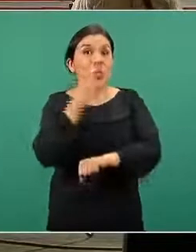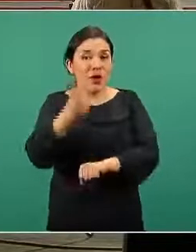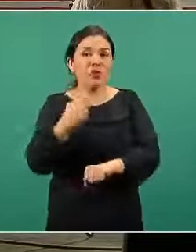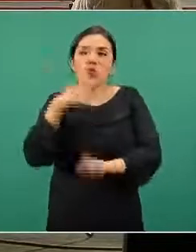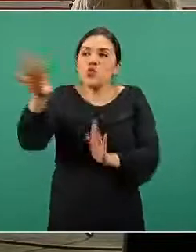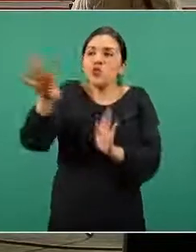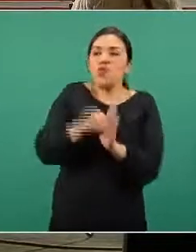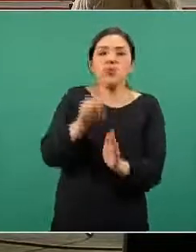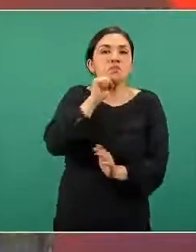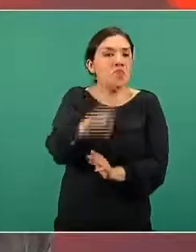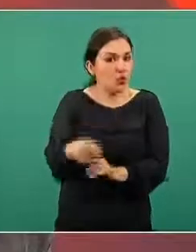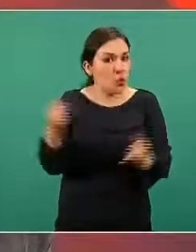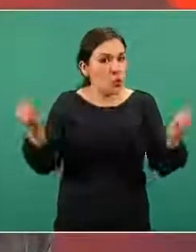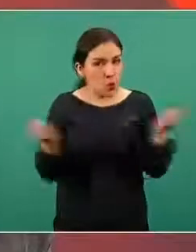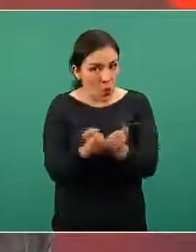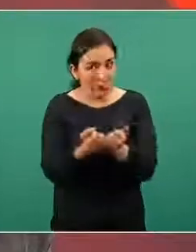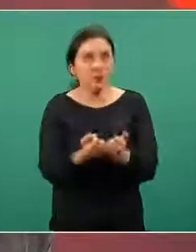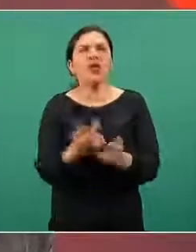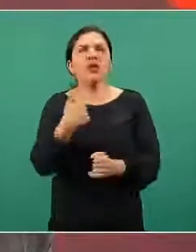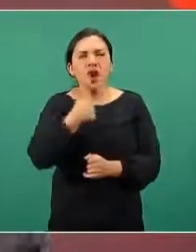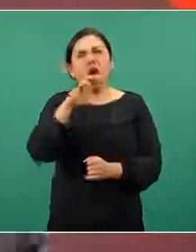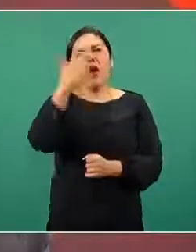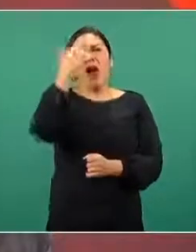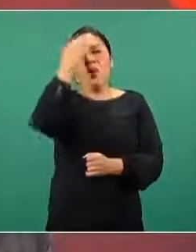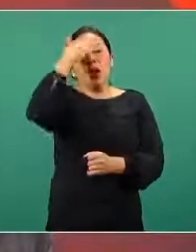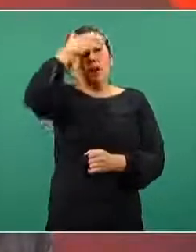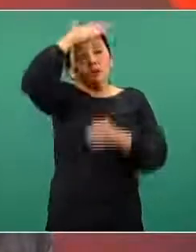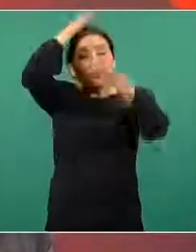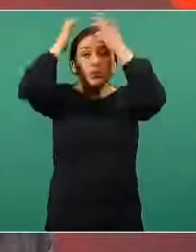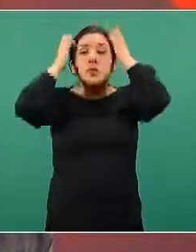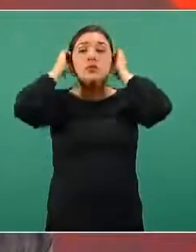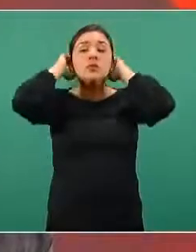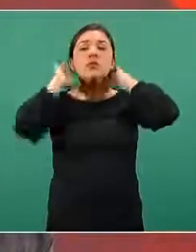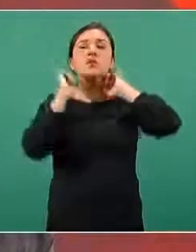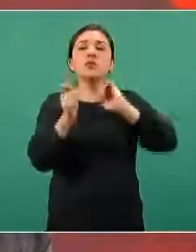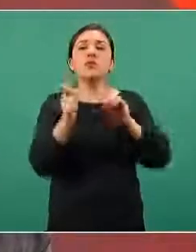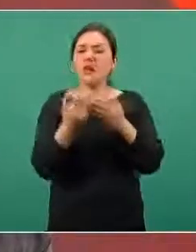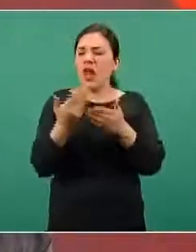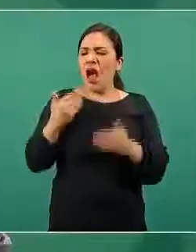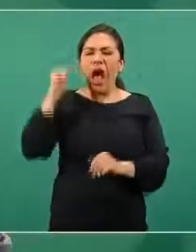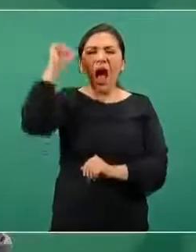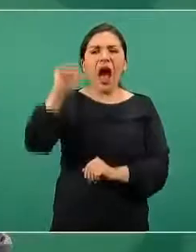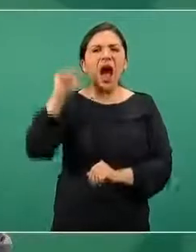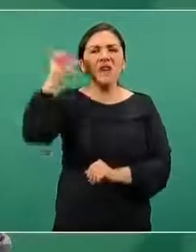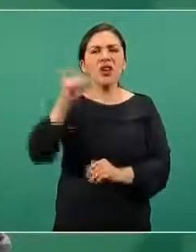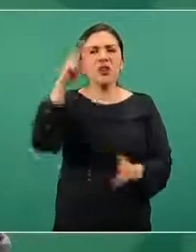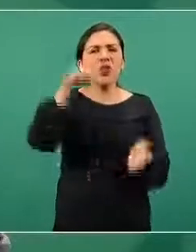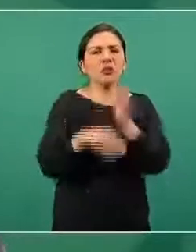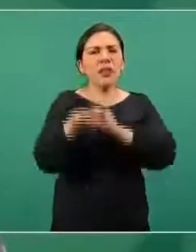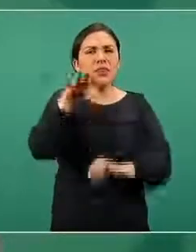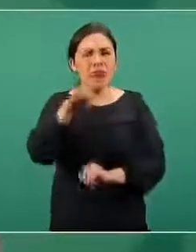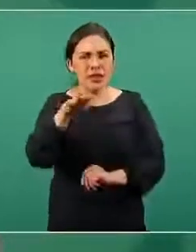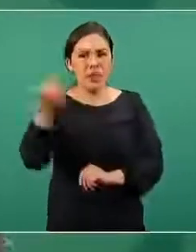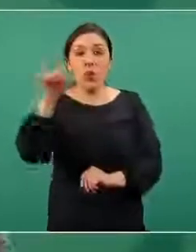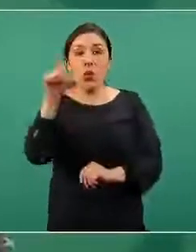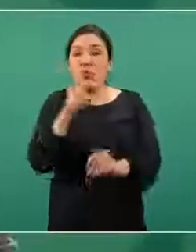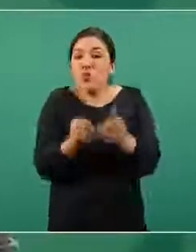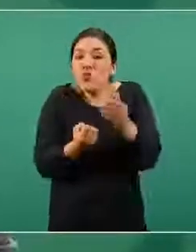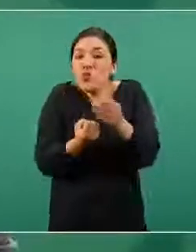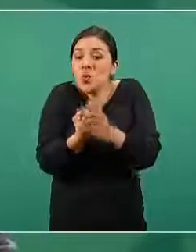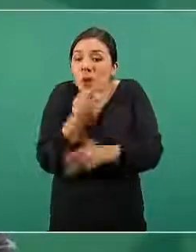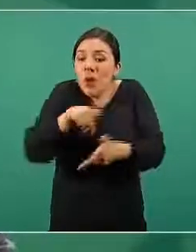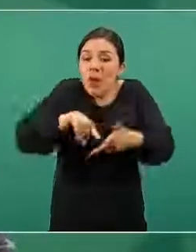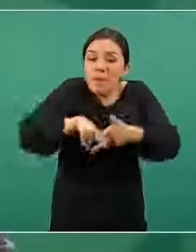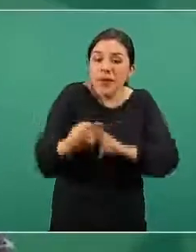ese modelo. Les recuerdo que en abril de 2019, cuando acabábamos de